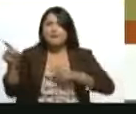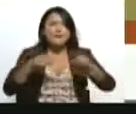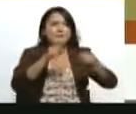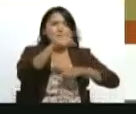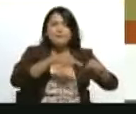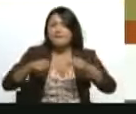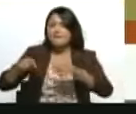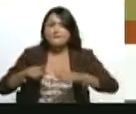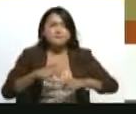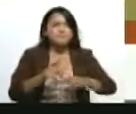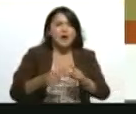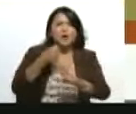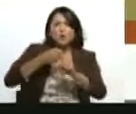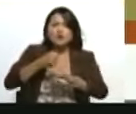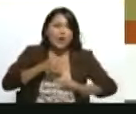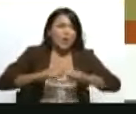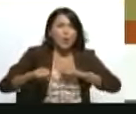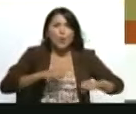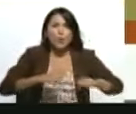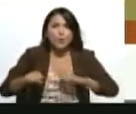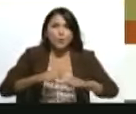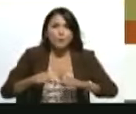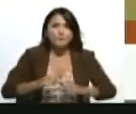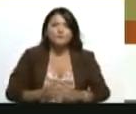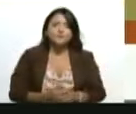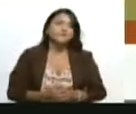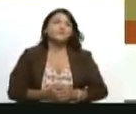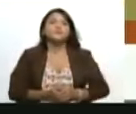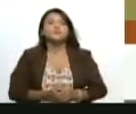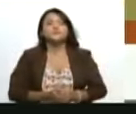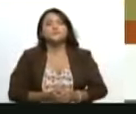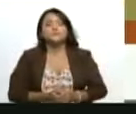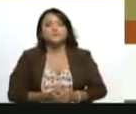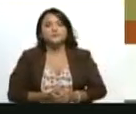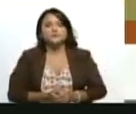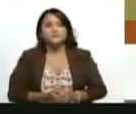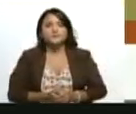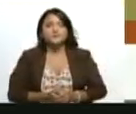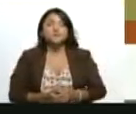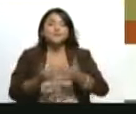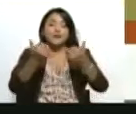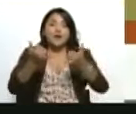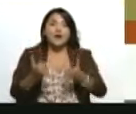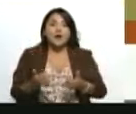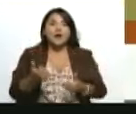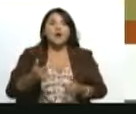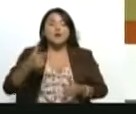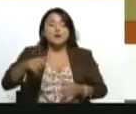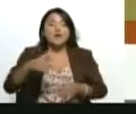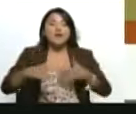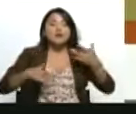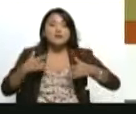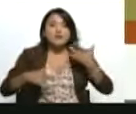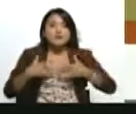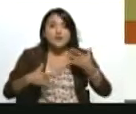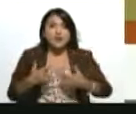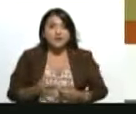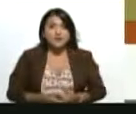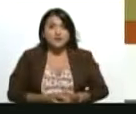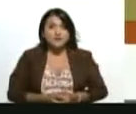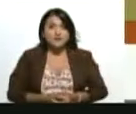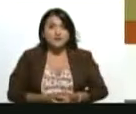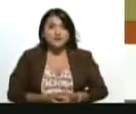en combate. Ahora, estas actividades, el señor gobernador, jefe de enlace